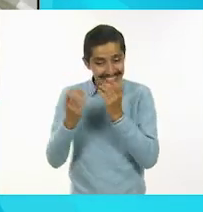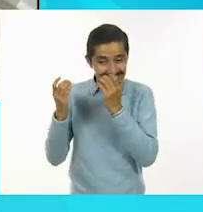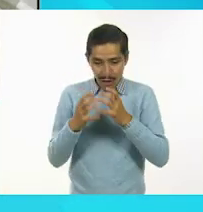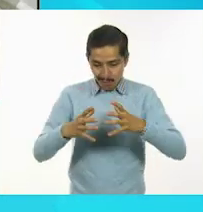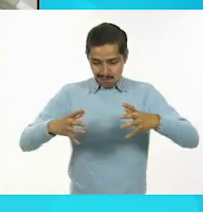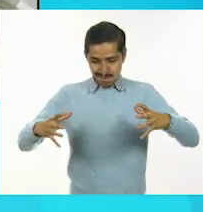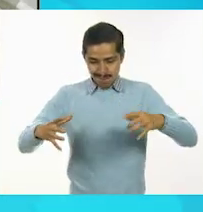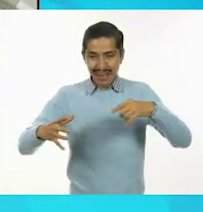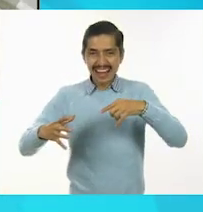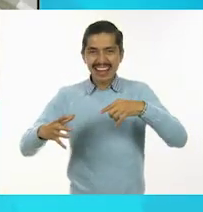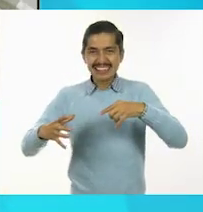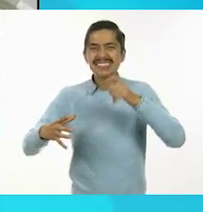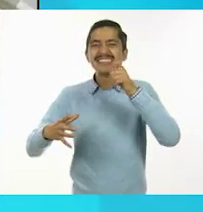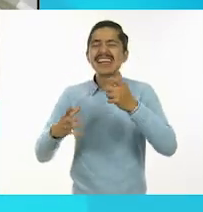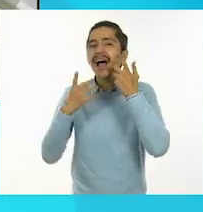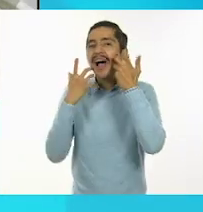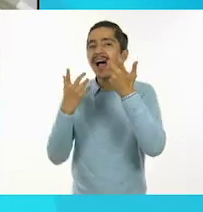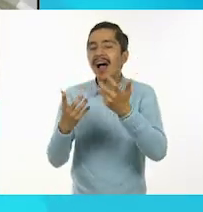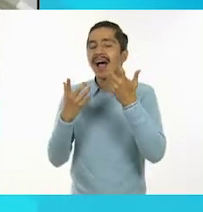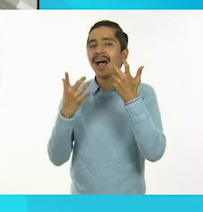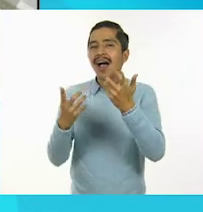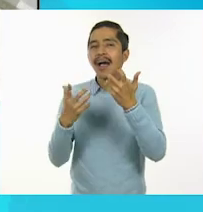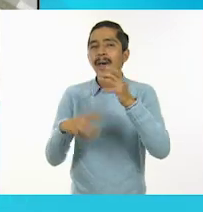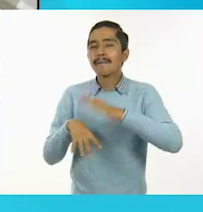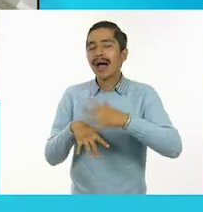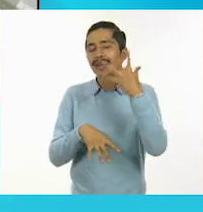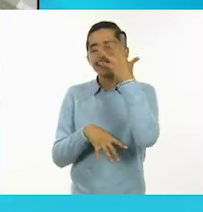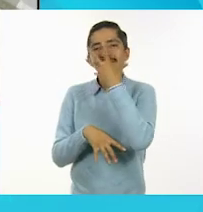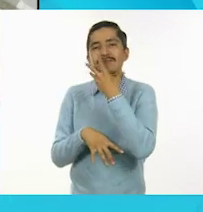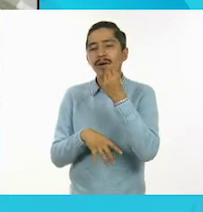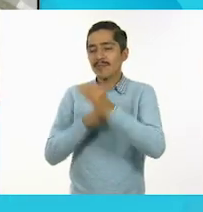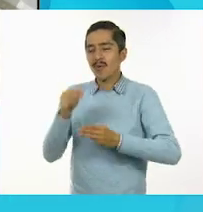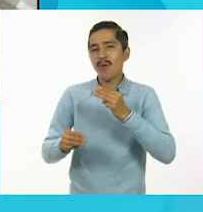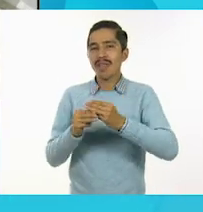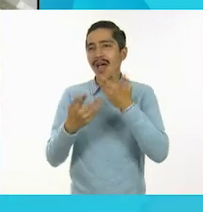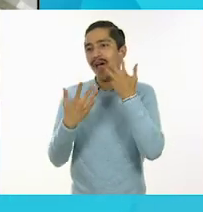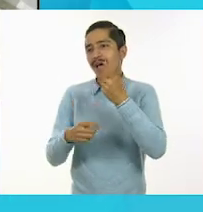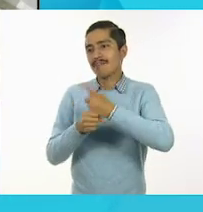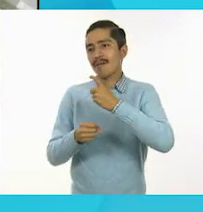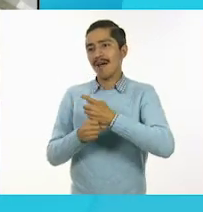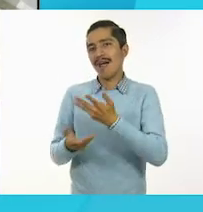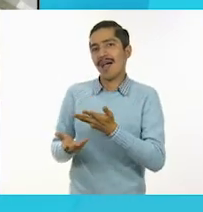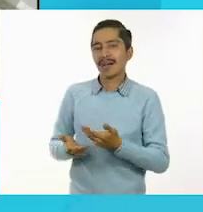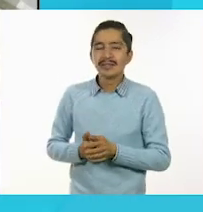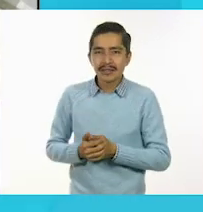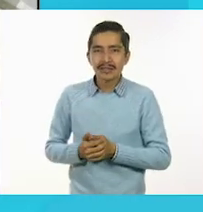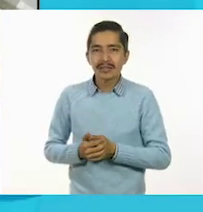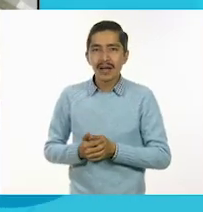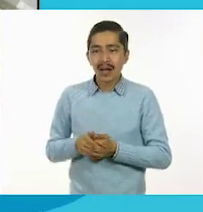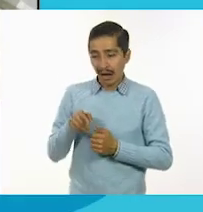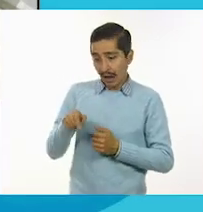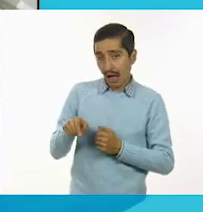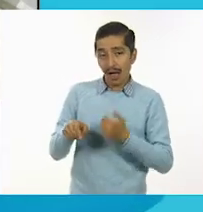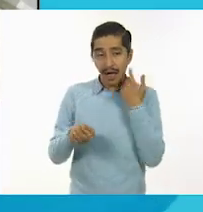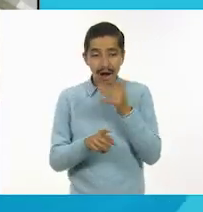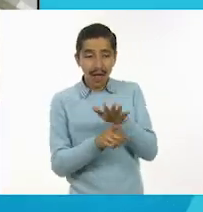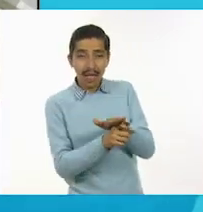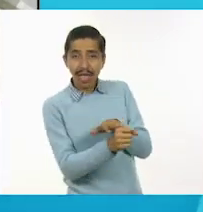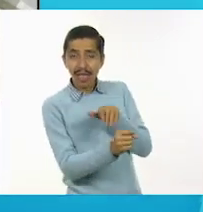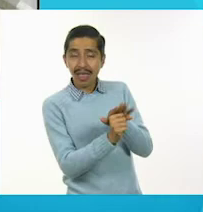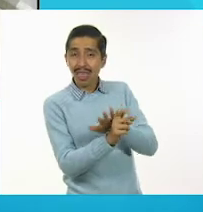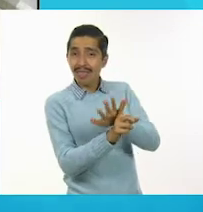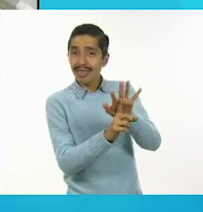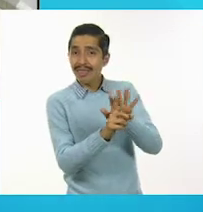del mundo? ¿Qué quería ser la más bella del mundo? Y para poder a todos conquistar.